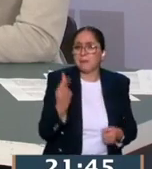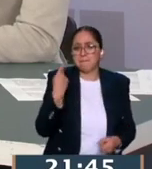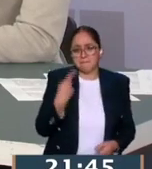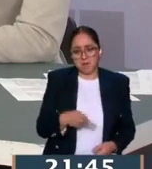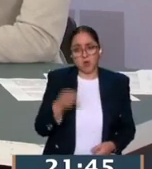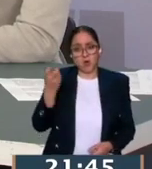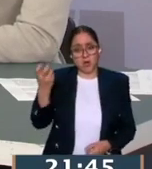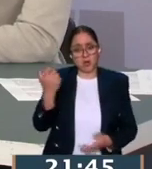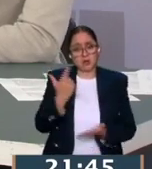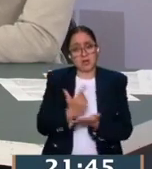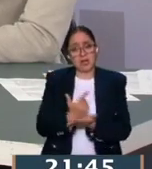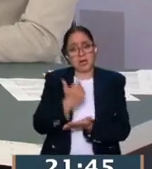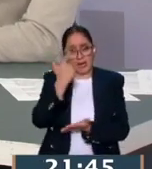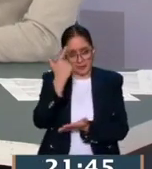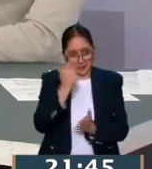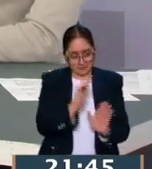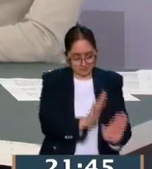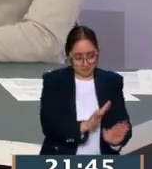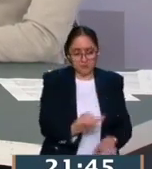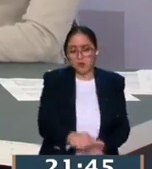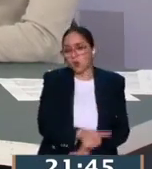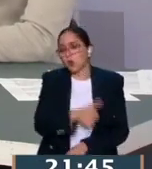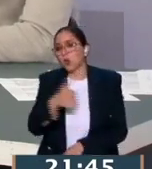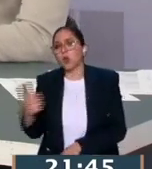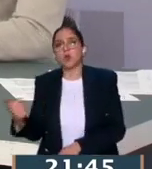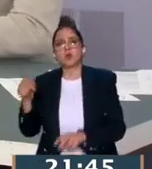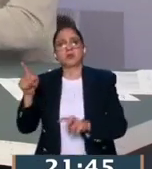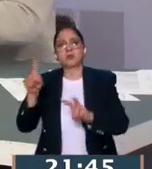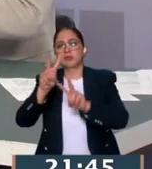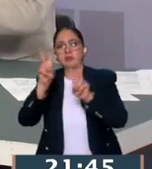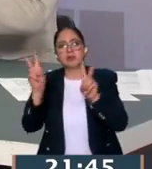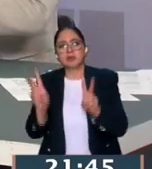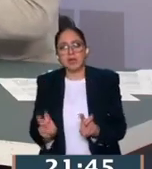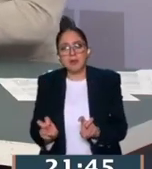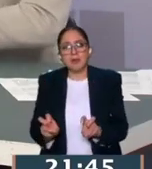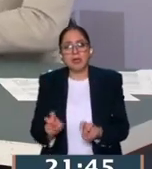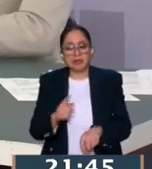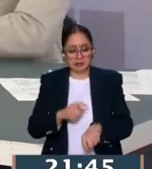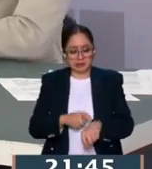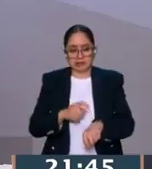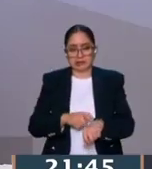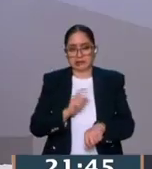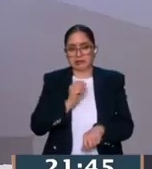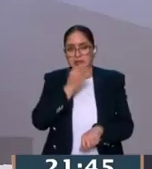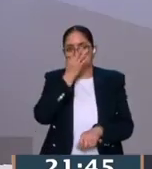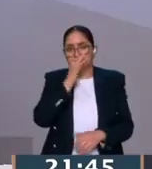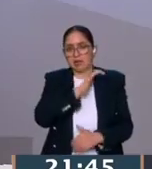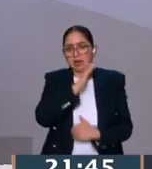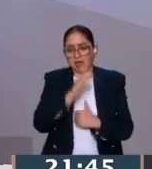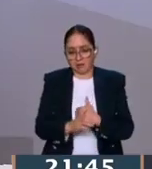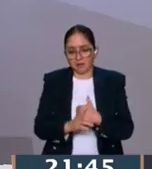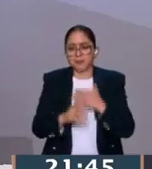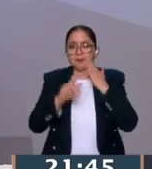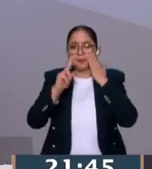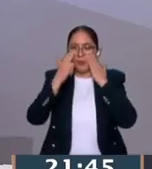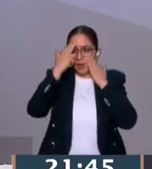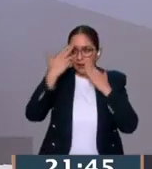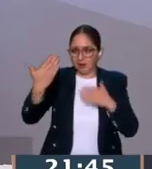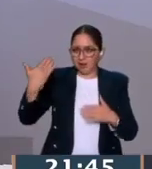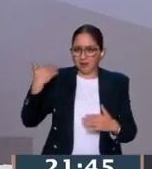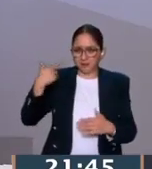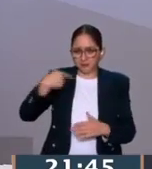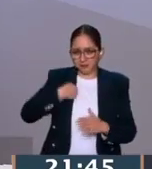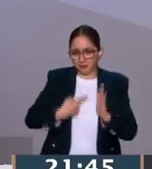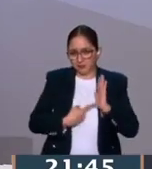situación grave. Como otra situación grave, pasamos al siguiente tema, que ya estamos a mitad de tiempo. Ayer justamente presentamos aquí, Miguel, sobre la propuesta